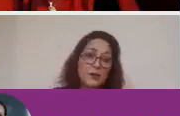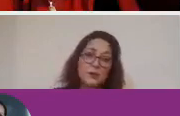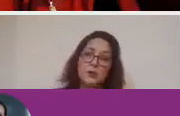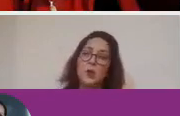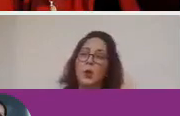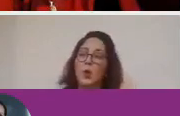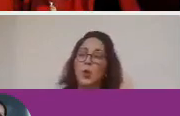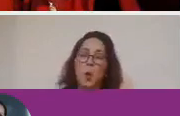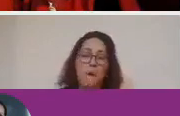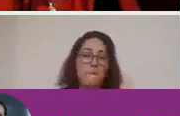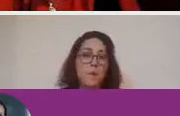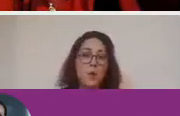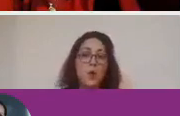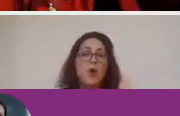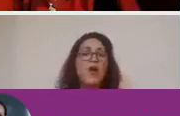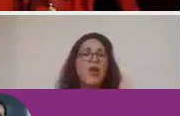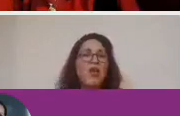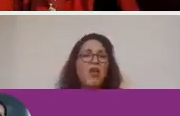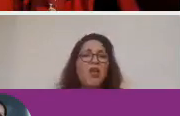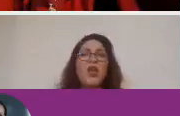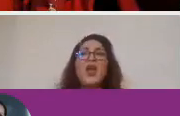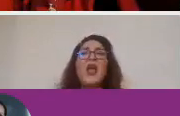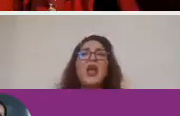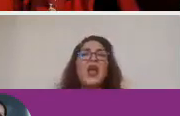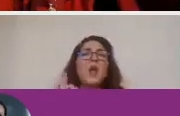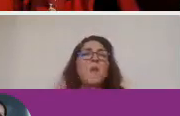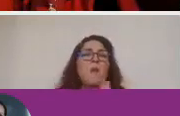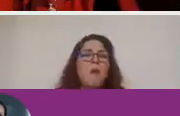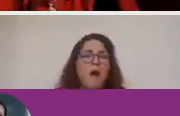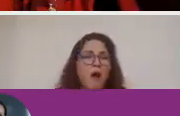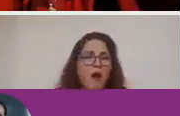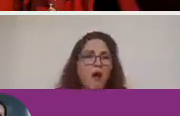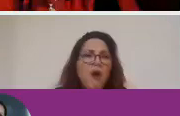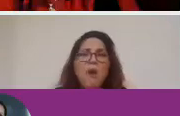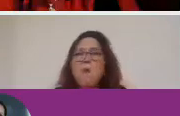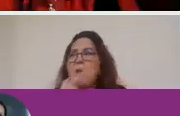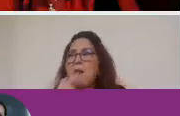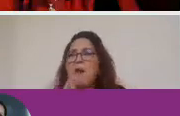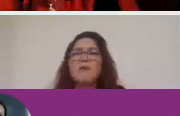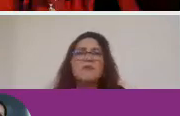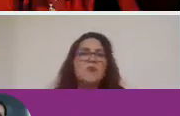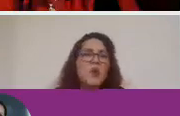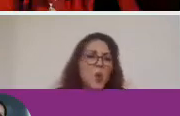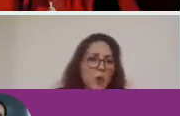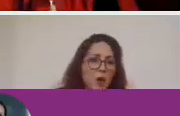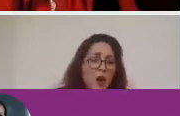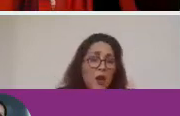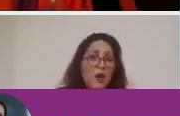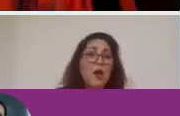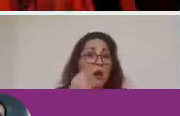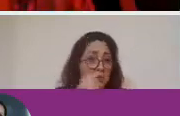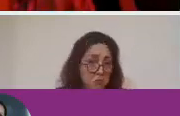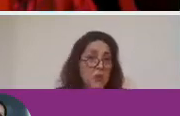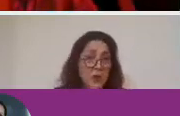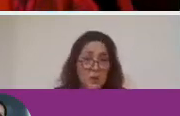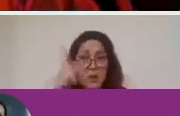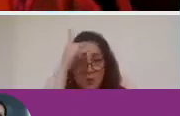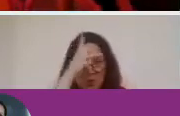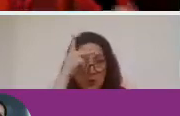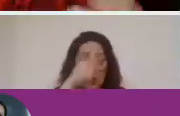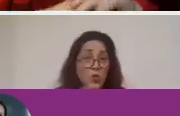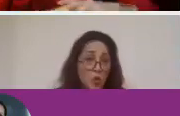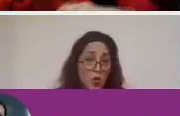diapositiva, dime. Perdón, y a ver, hablábamos de estos grupos sociales, ¿no? Cercanos, familia, amigos.